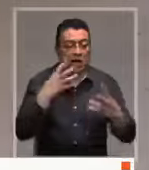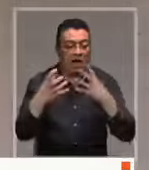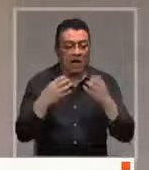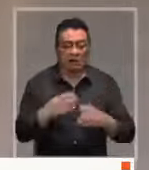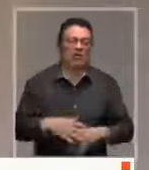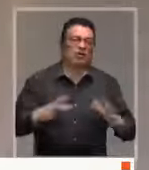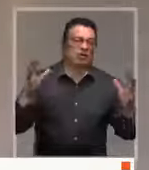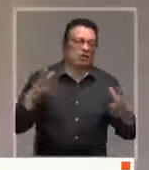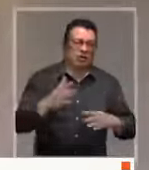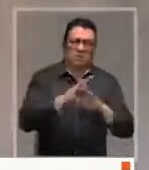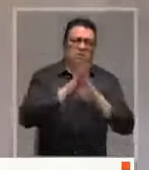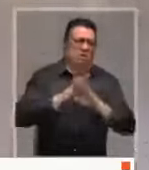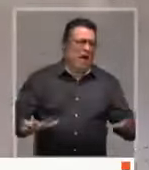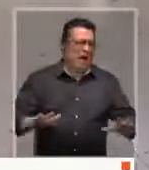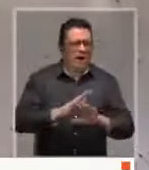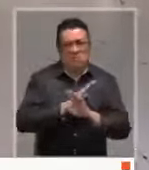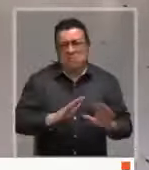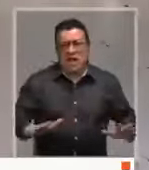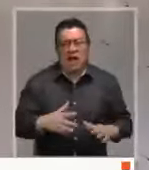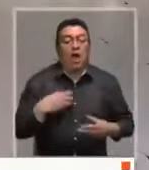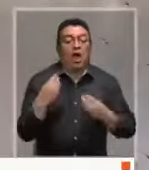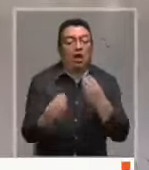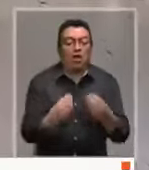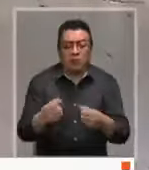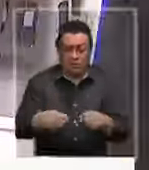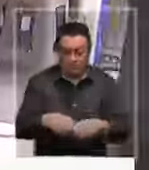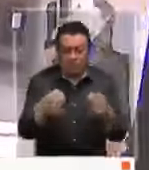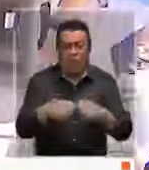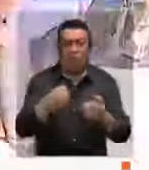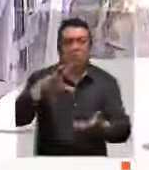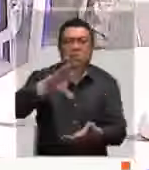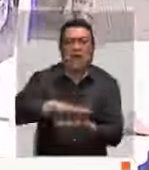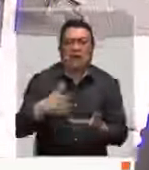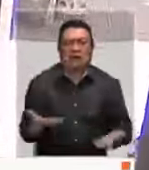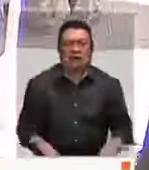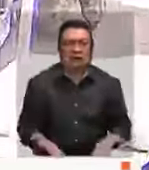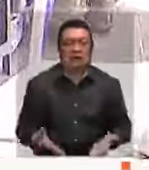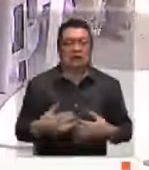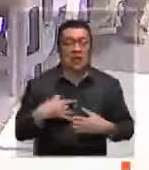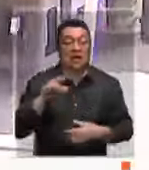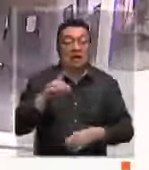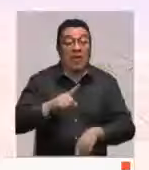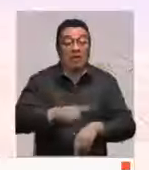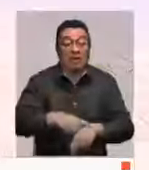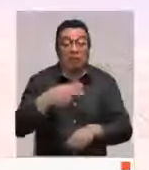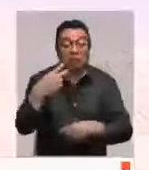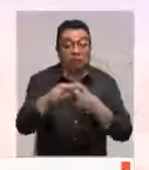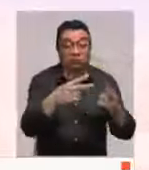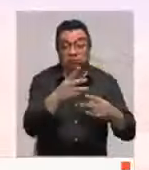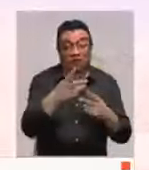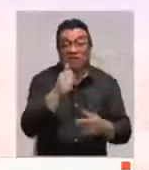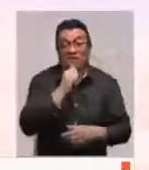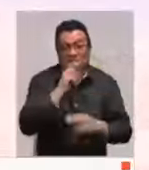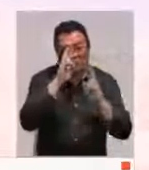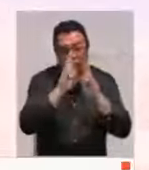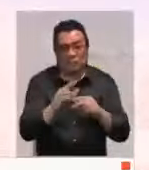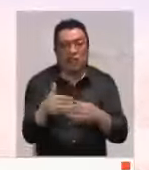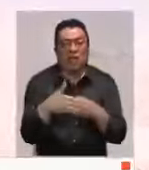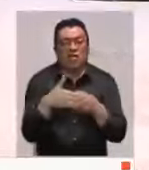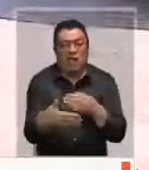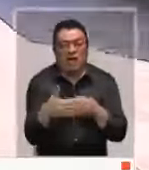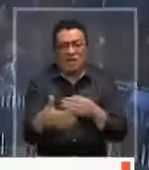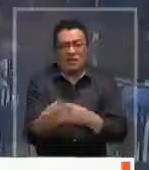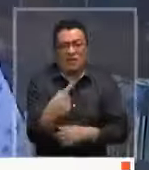Horroroso. Horroroso, o sea, ¿cómo destroza su propio país? Por el tiempo de cada persona creo que es una falta de respeto. Producen atraso, además no se